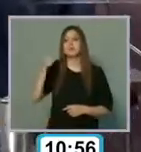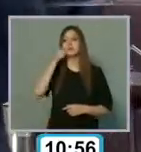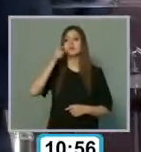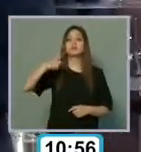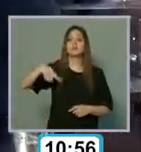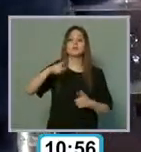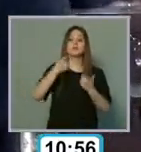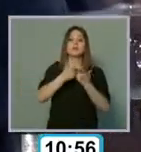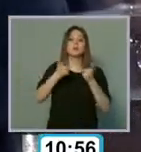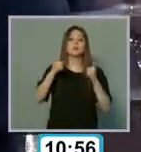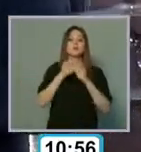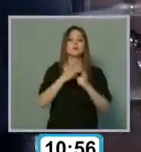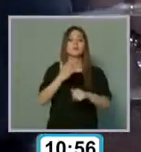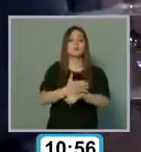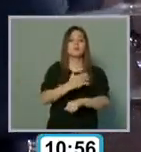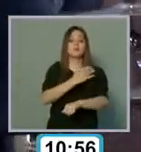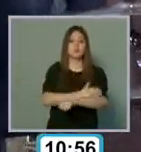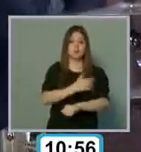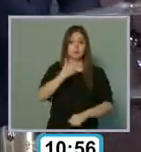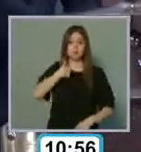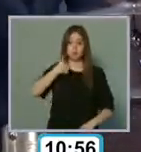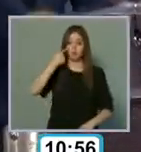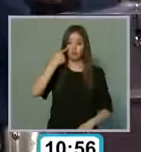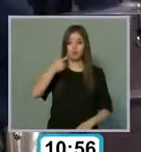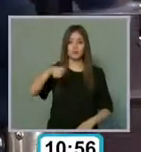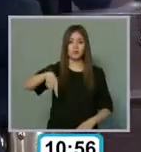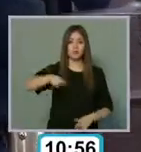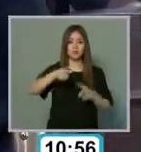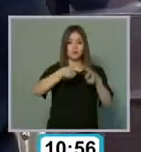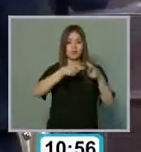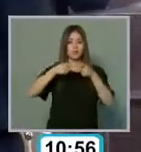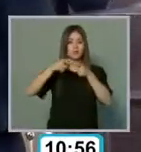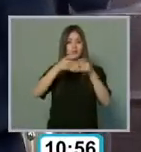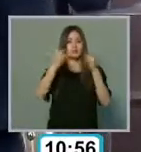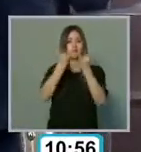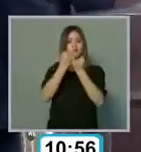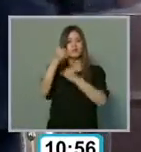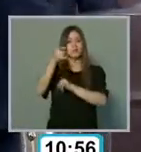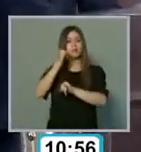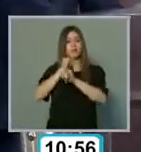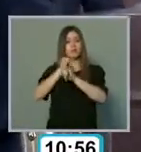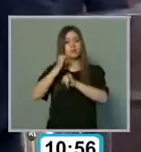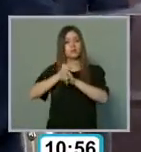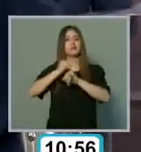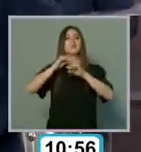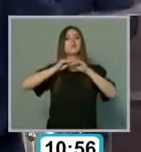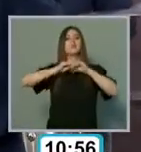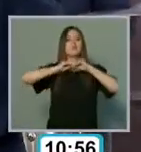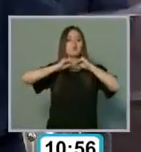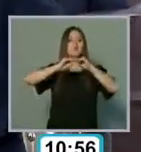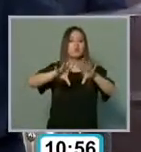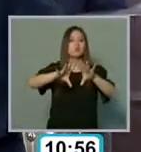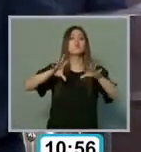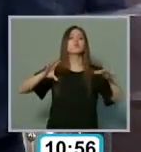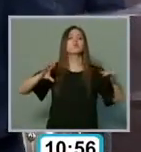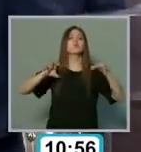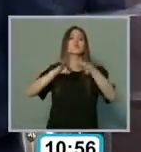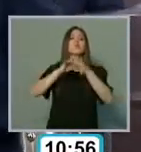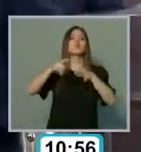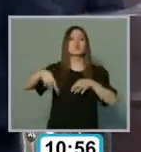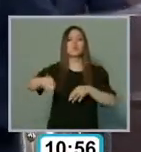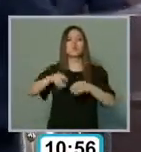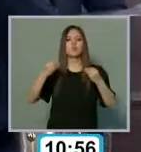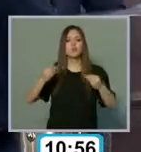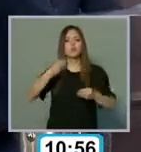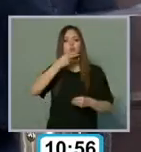siempre. estoy viendo el material discográfico, te he visto a través de las redes sociales, a través de los medios de comunicación, que te has pues, compaginado con grandes de la música como el